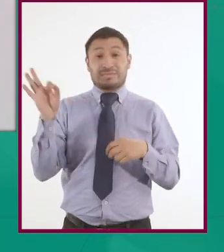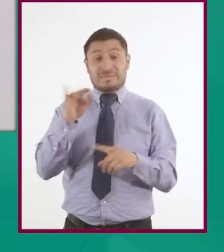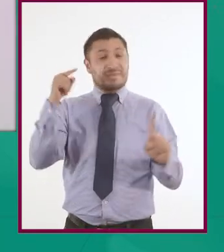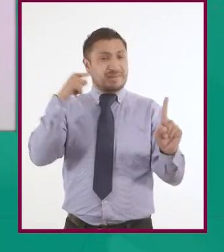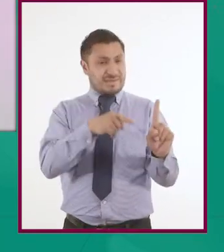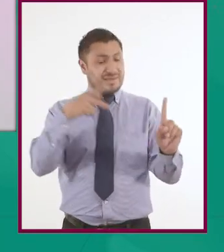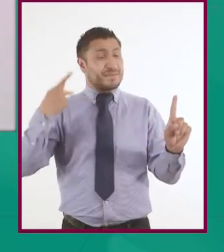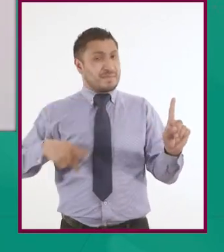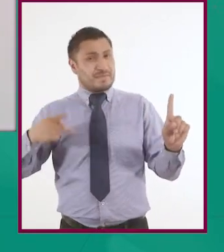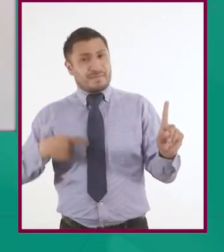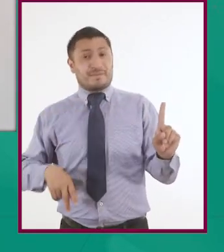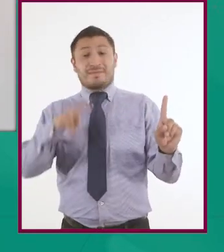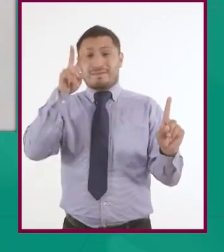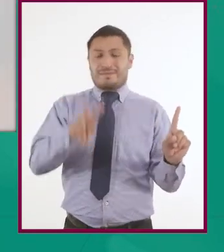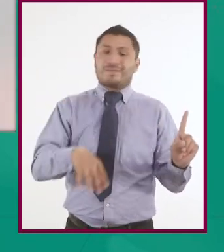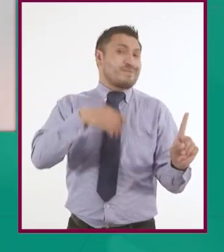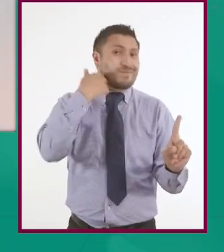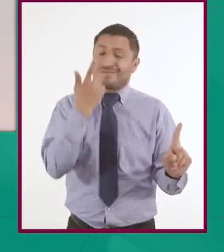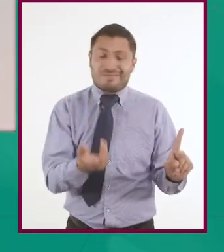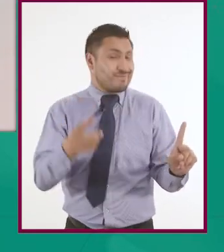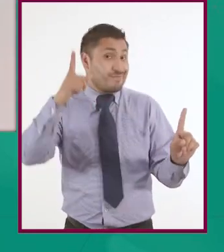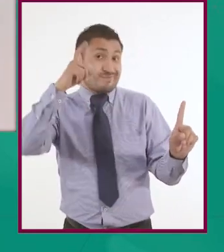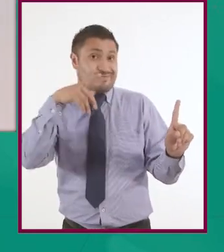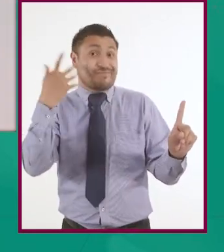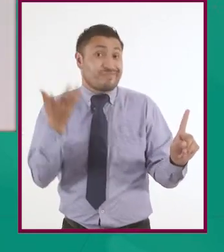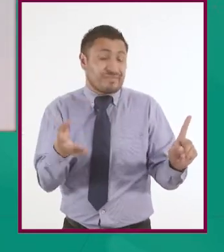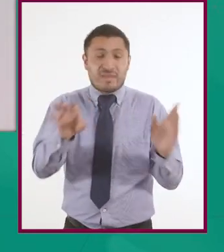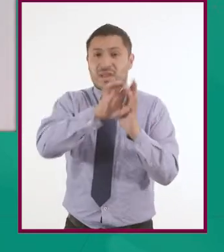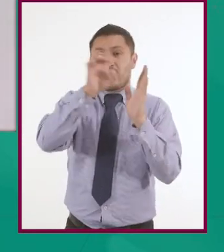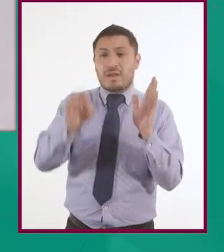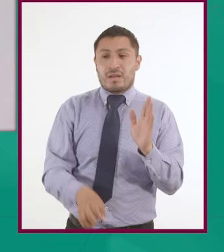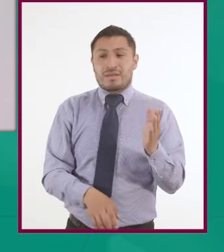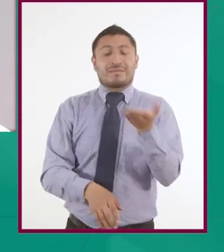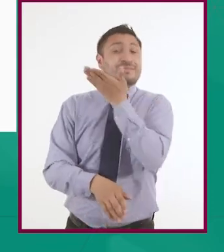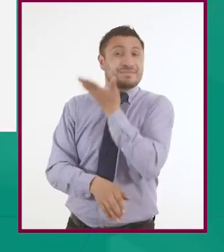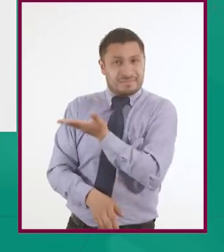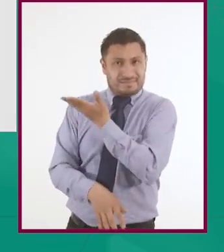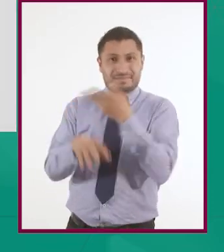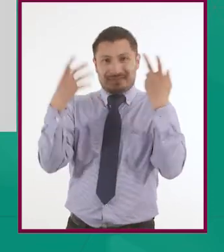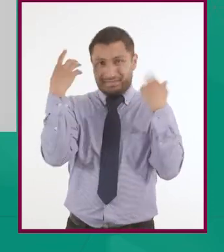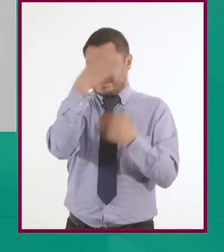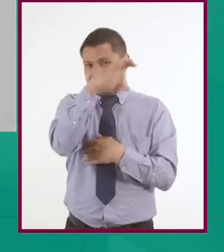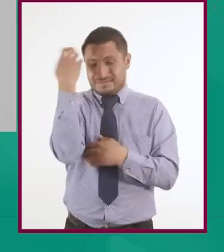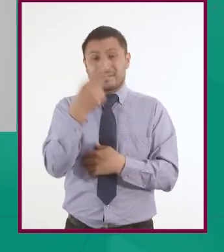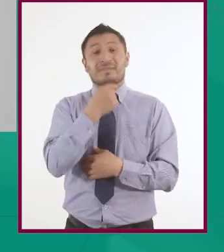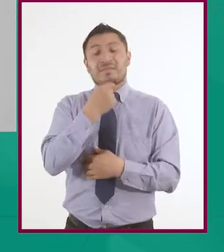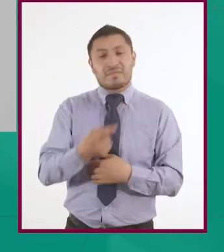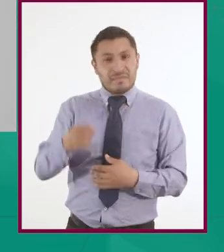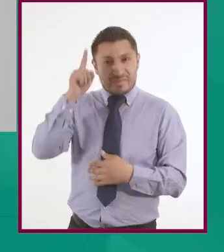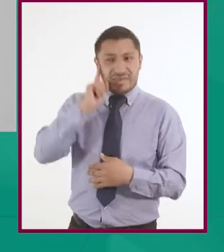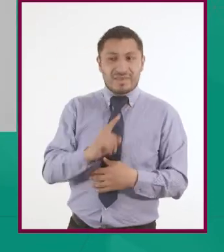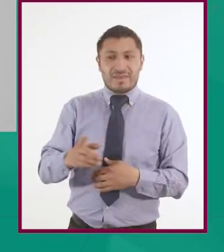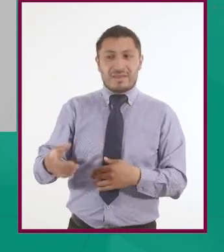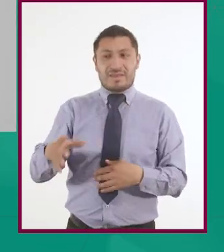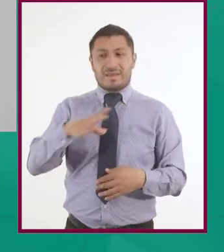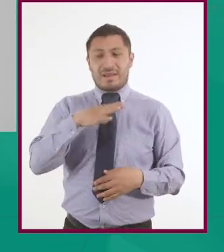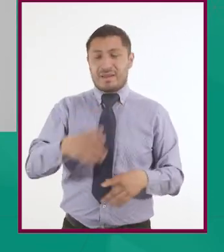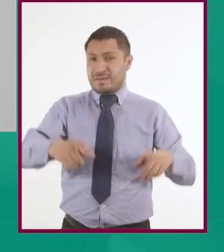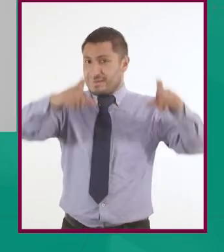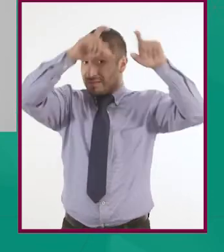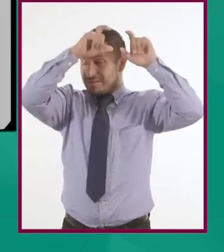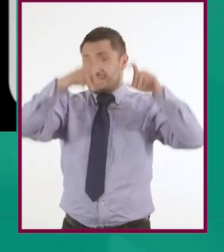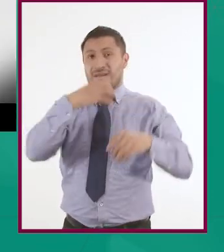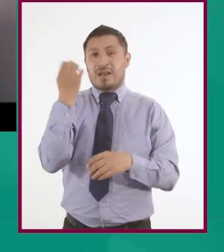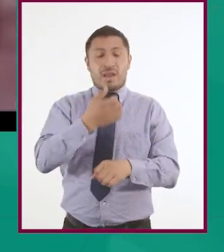persona fotografiada en realidad no quiere estar ahí. Un ejemplo es esta fotografía de una niña que porta el escudo de una escuela